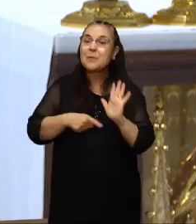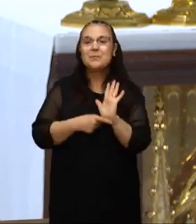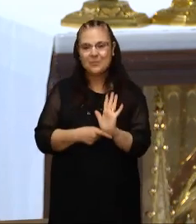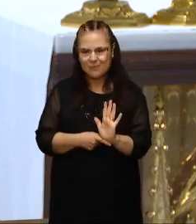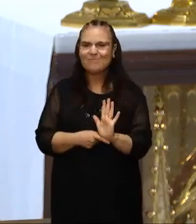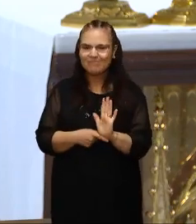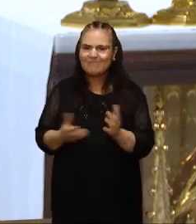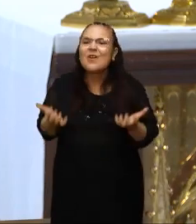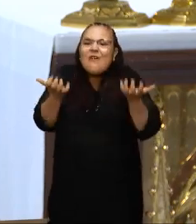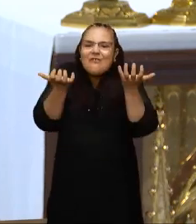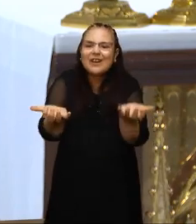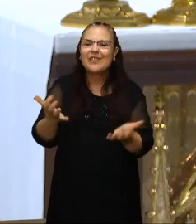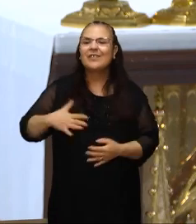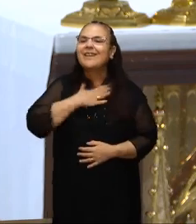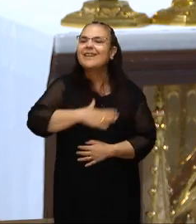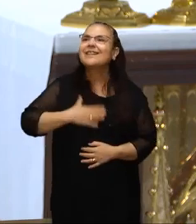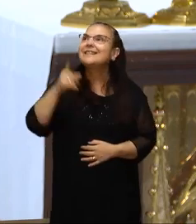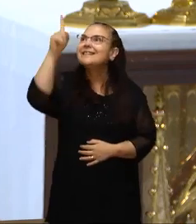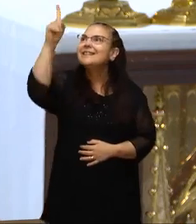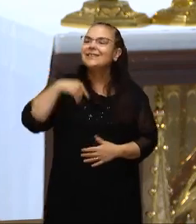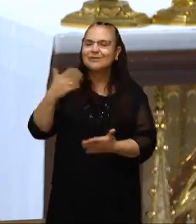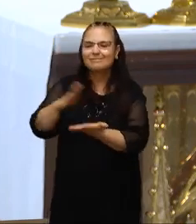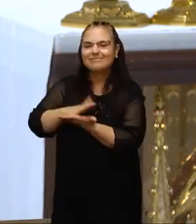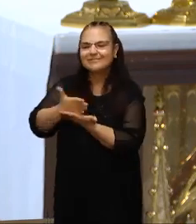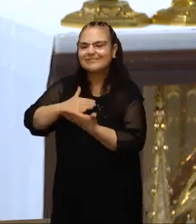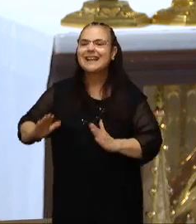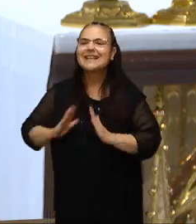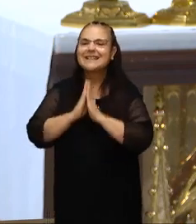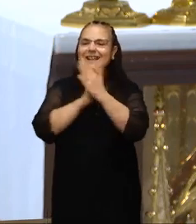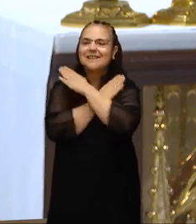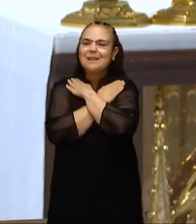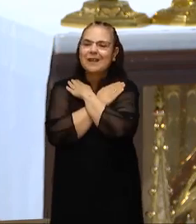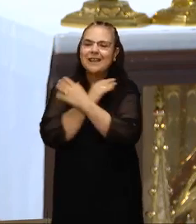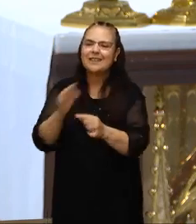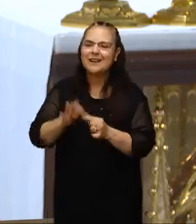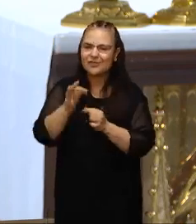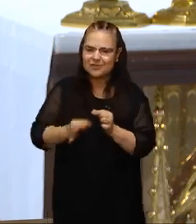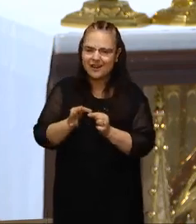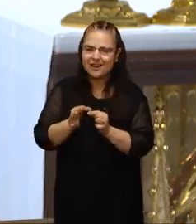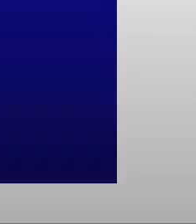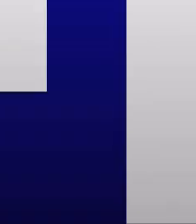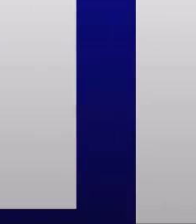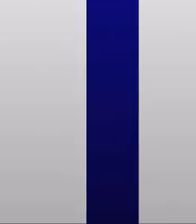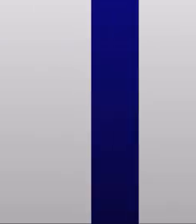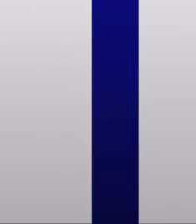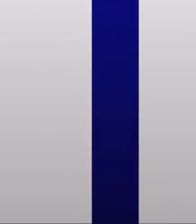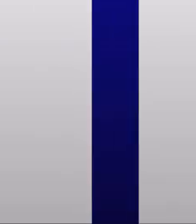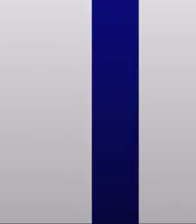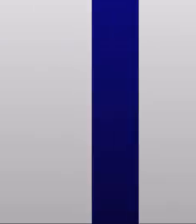ofrenda agradable a Dios por medio de Santa María del Rosario. Que así sea.